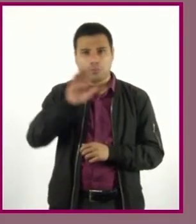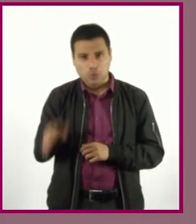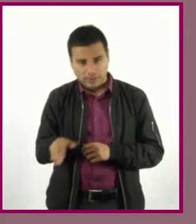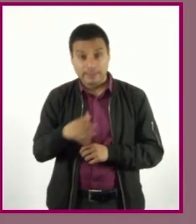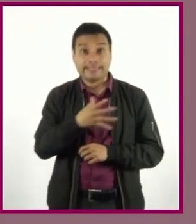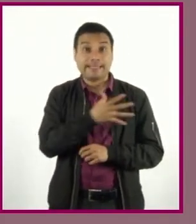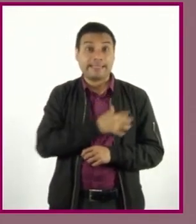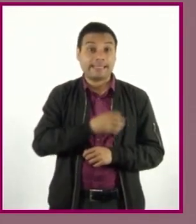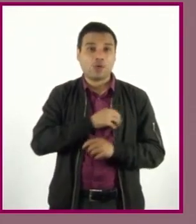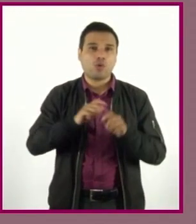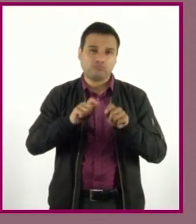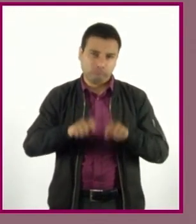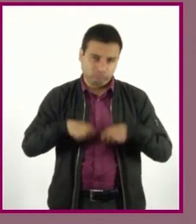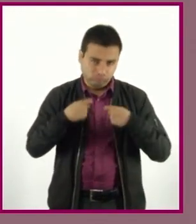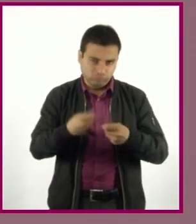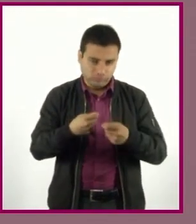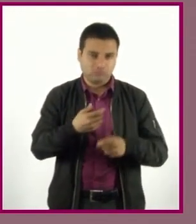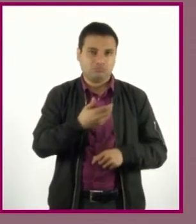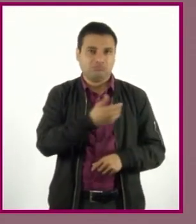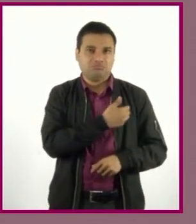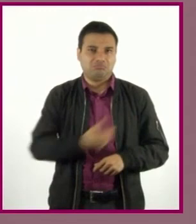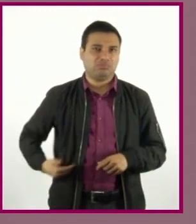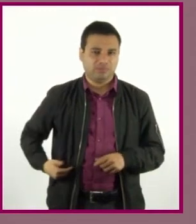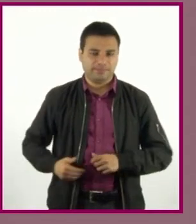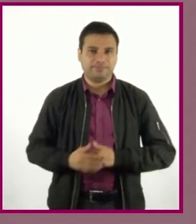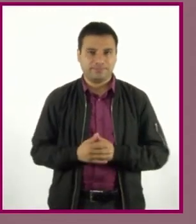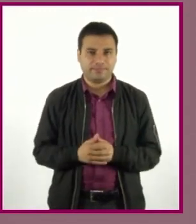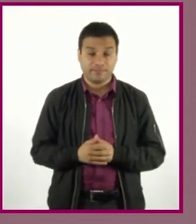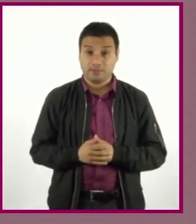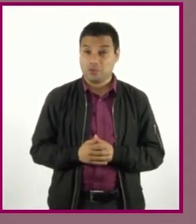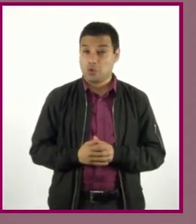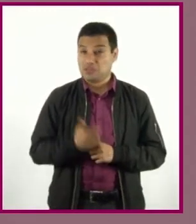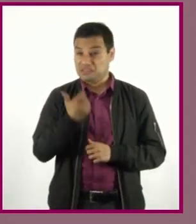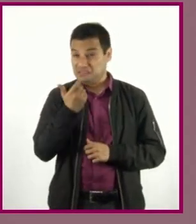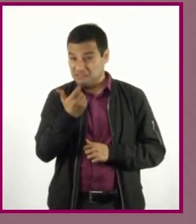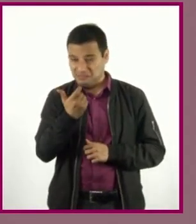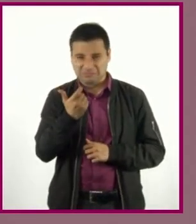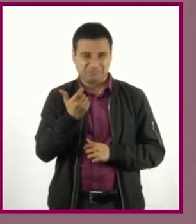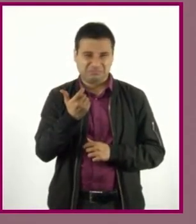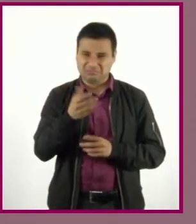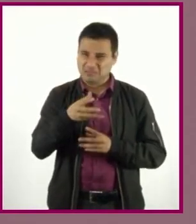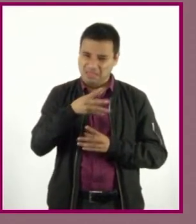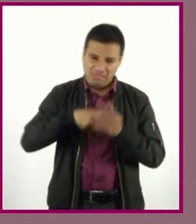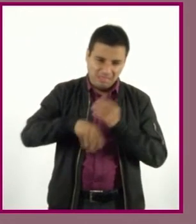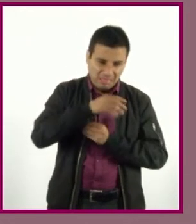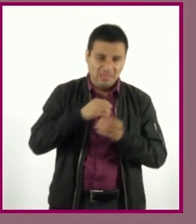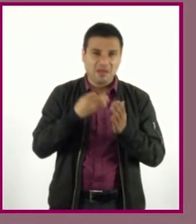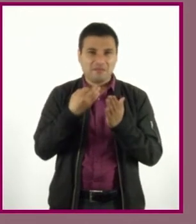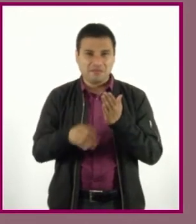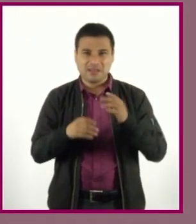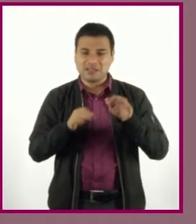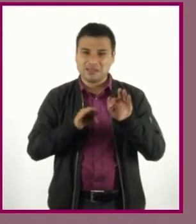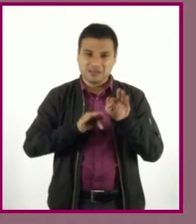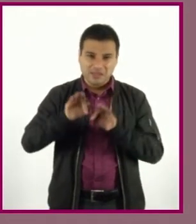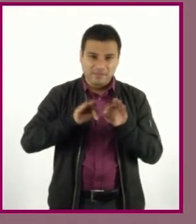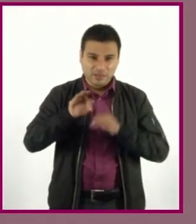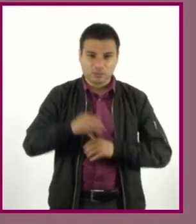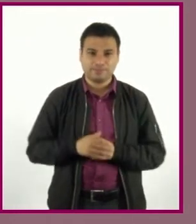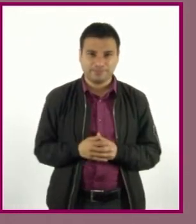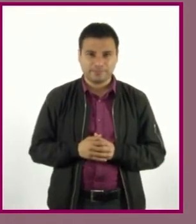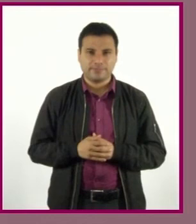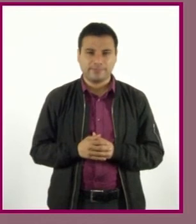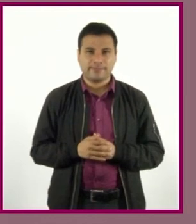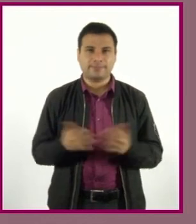al-Assad asumió el poder en un país caracterizado por una economía desigual y falta de empleos, a consecuencia de las